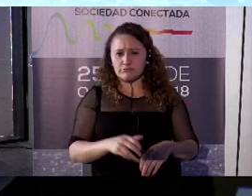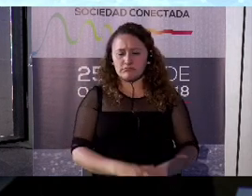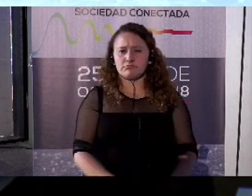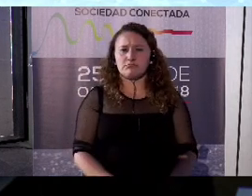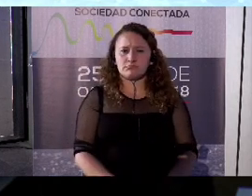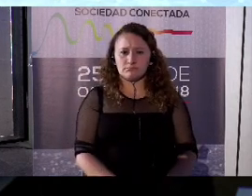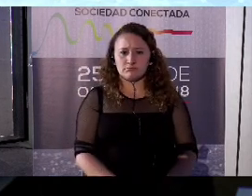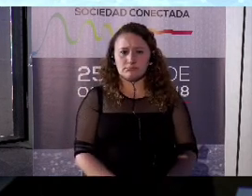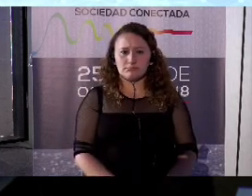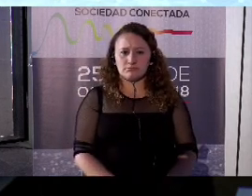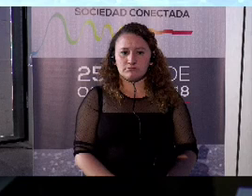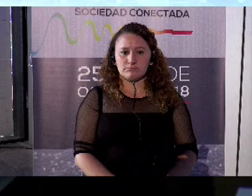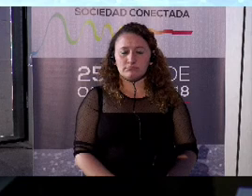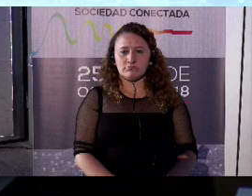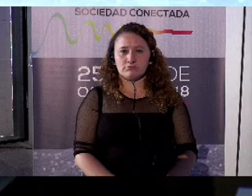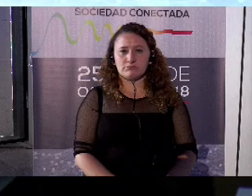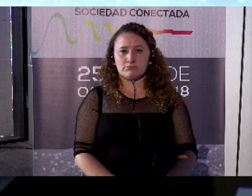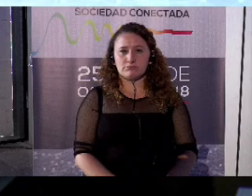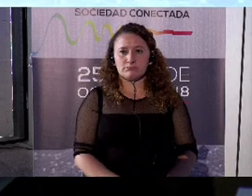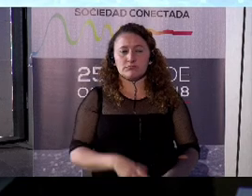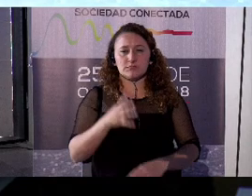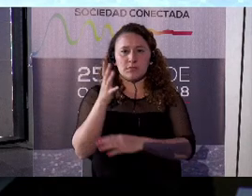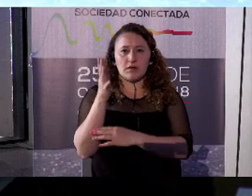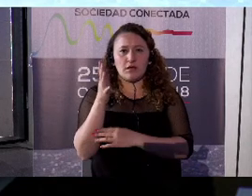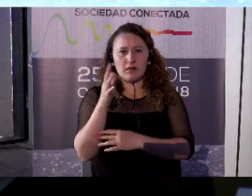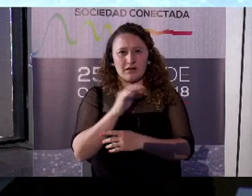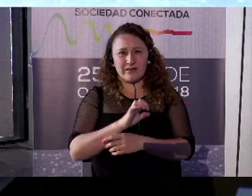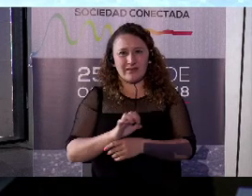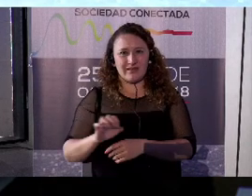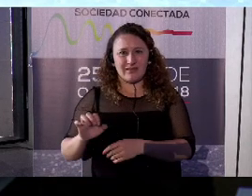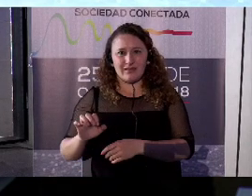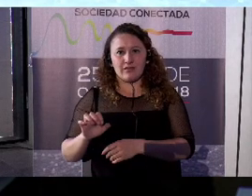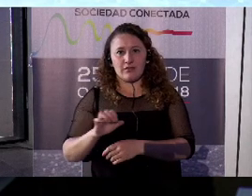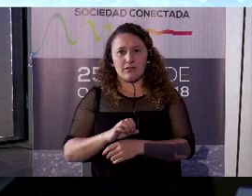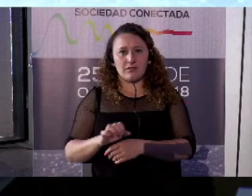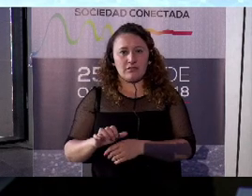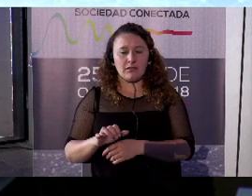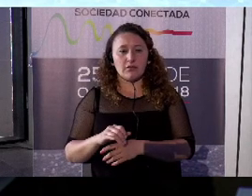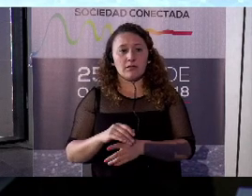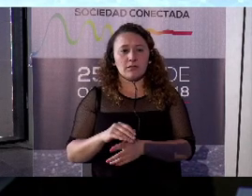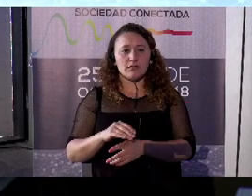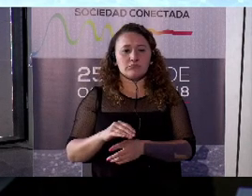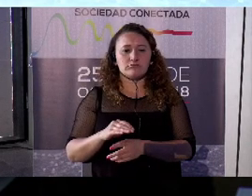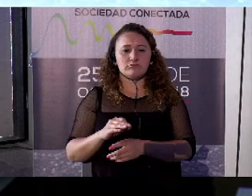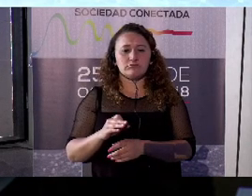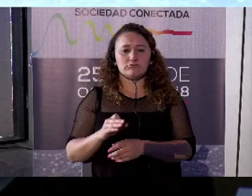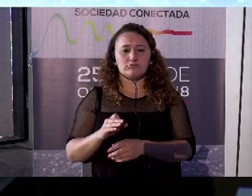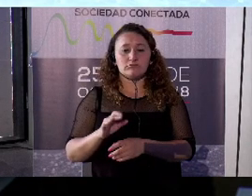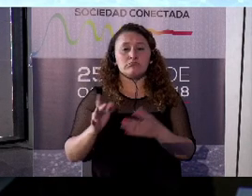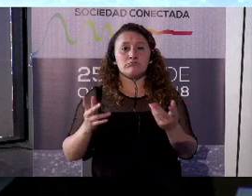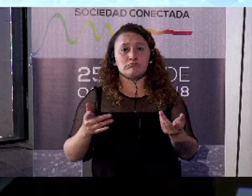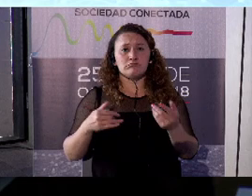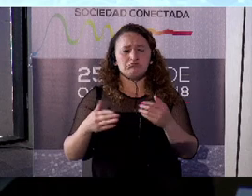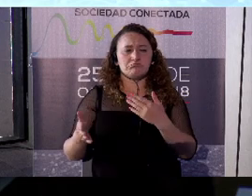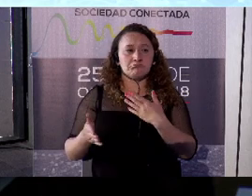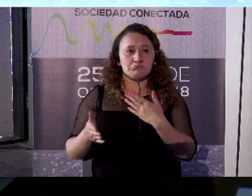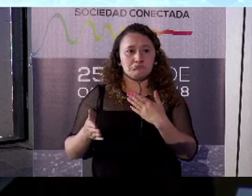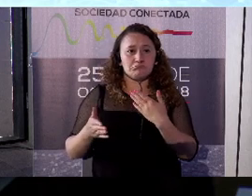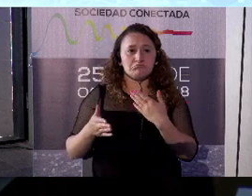darpa la conferencia de iple y nos pidieron participar en el